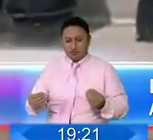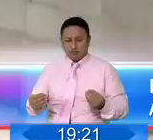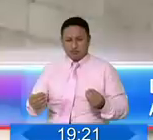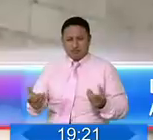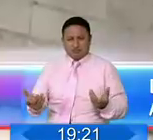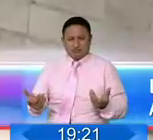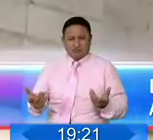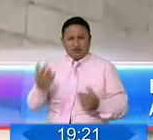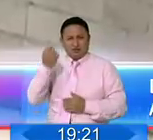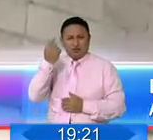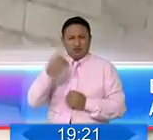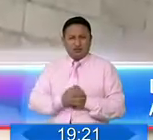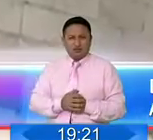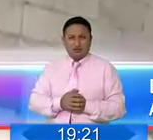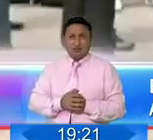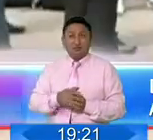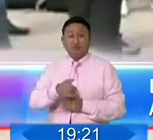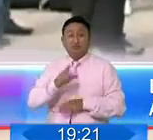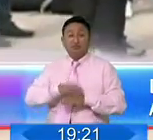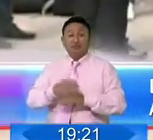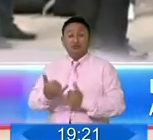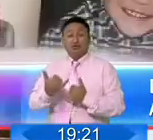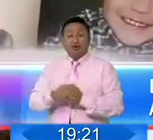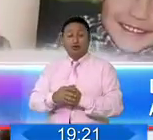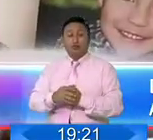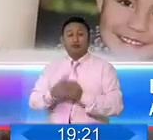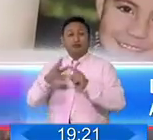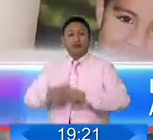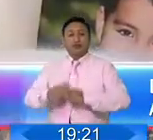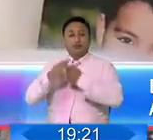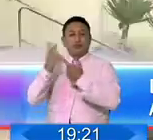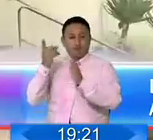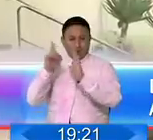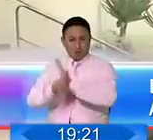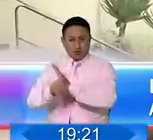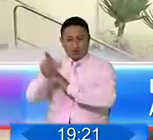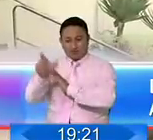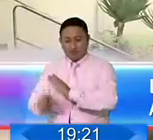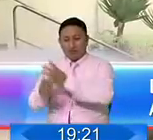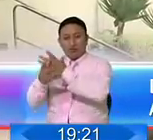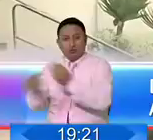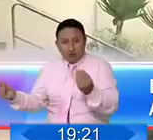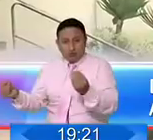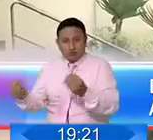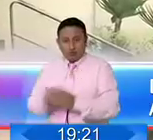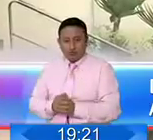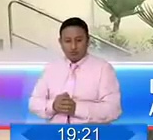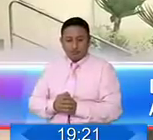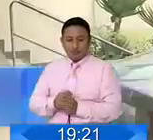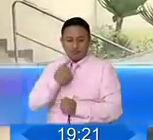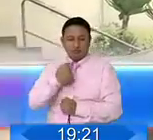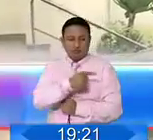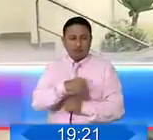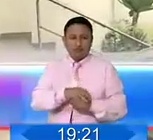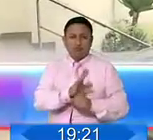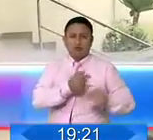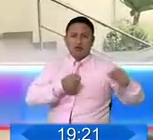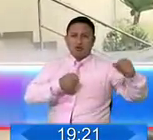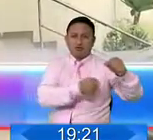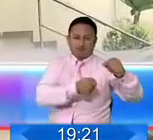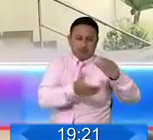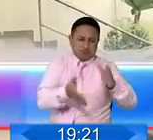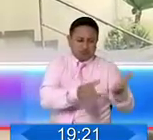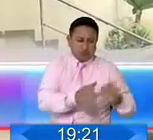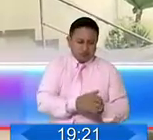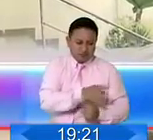de David, delito por el cual se presentó inicialmente la denuncia. Un asesinato que no tiene cuerpo, un asesinato